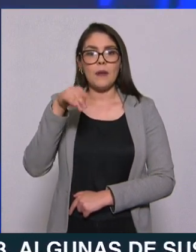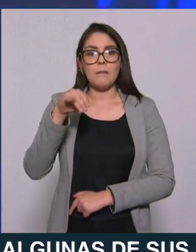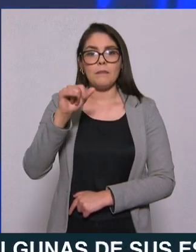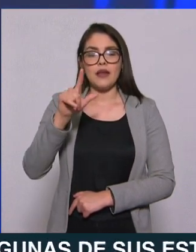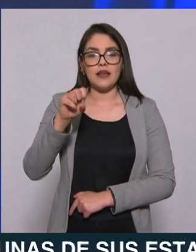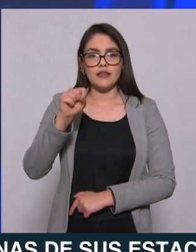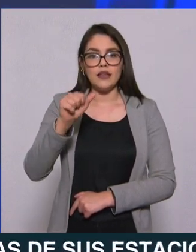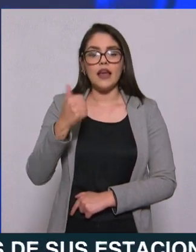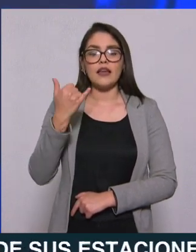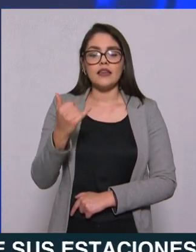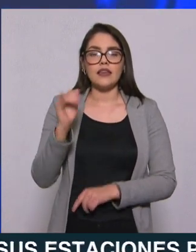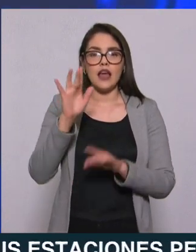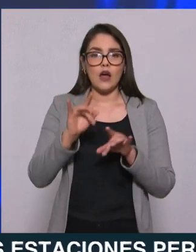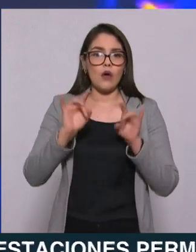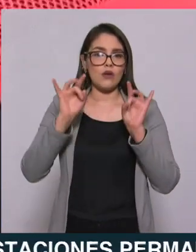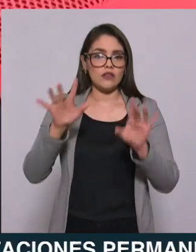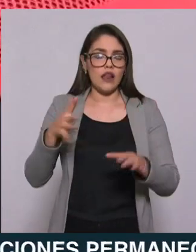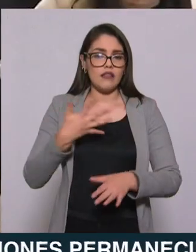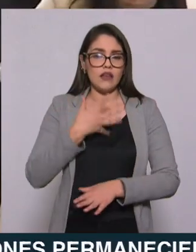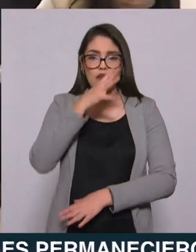Australia.